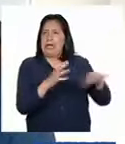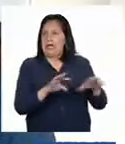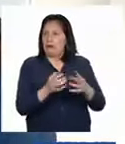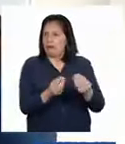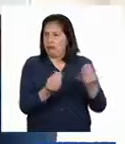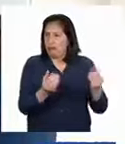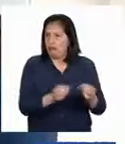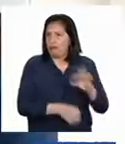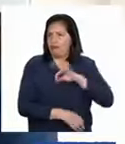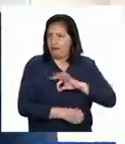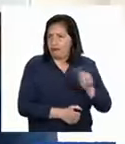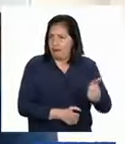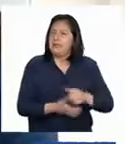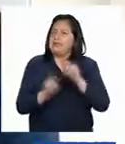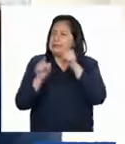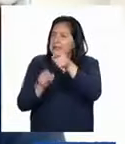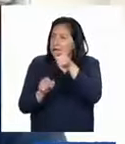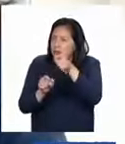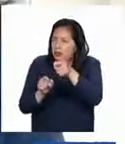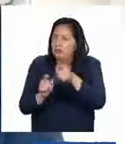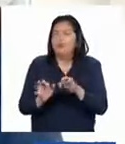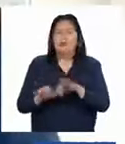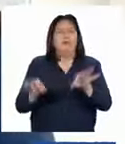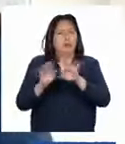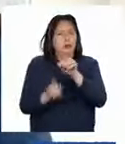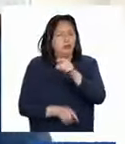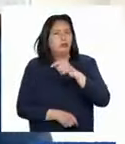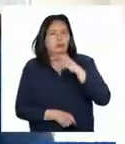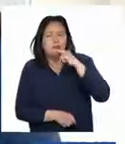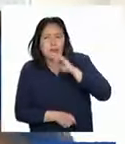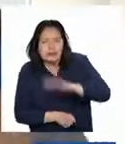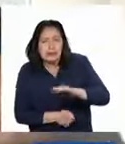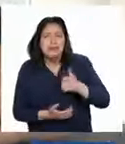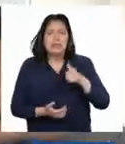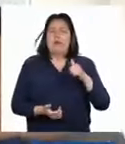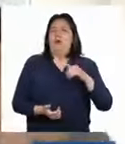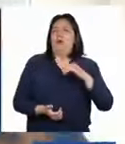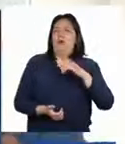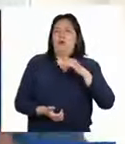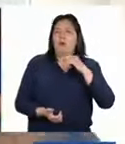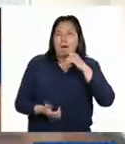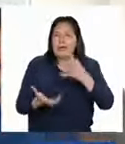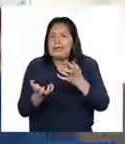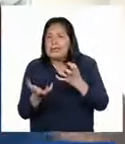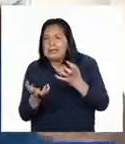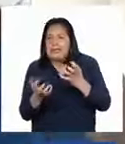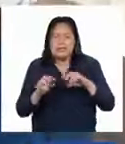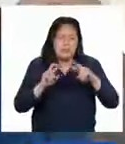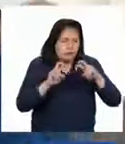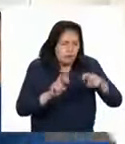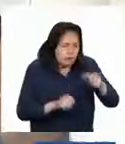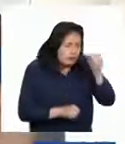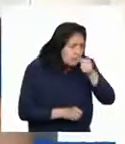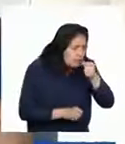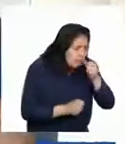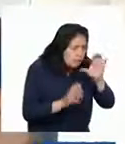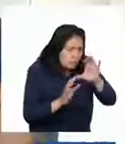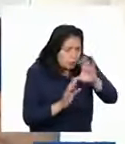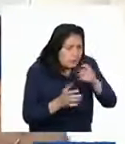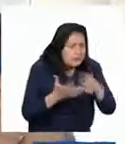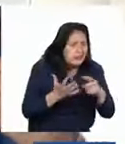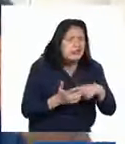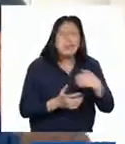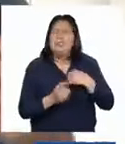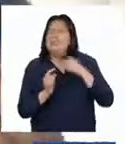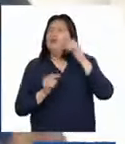Es importante que tú, si eres una niña, una mujer que le interesa investigar, indagar, hacerte